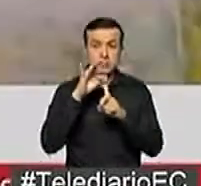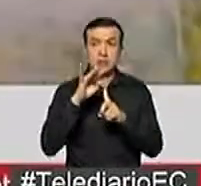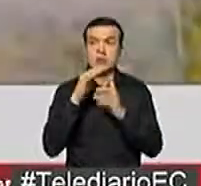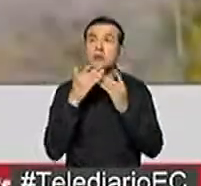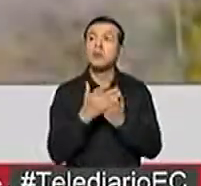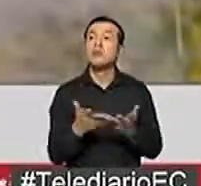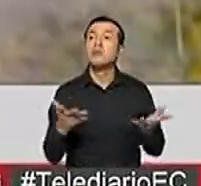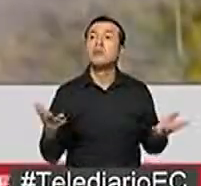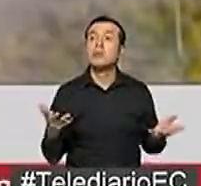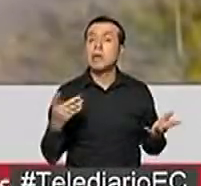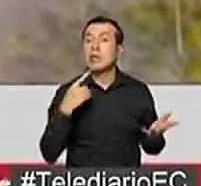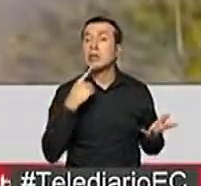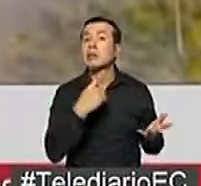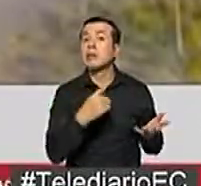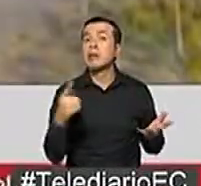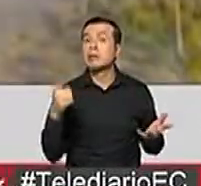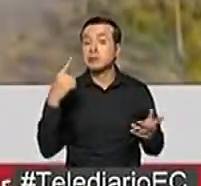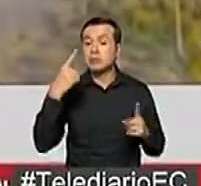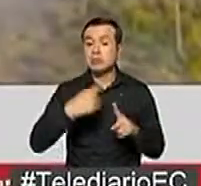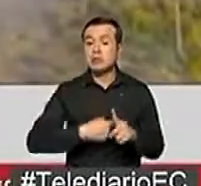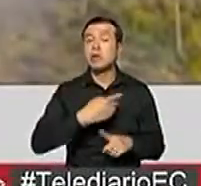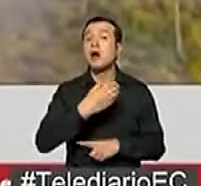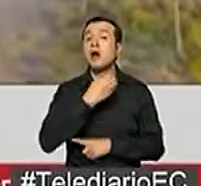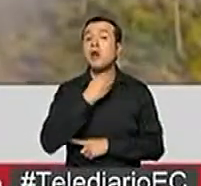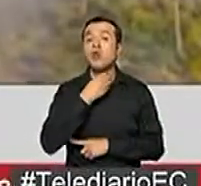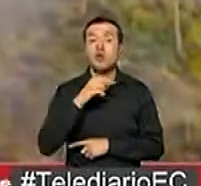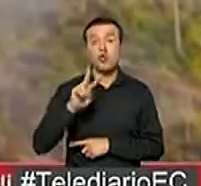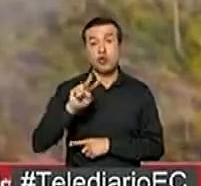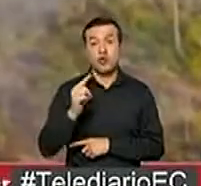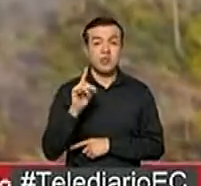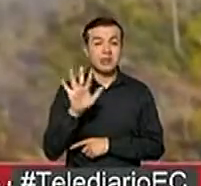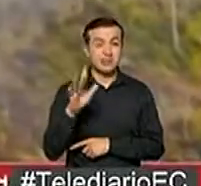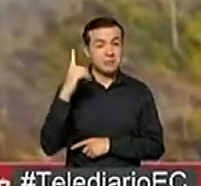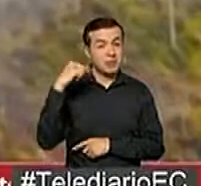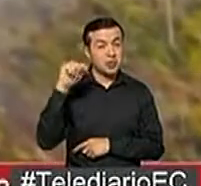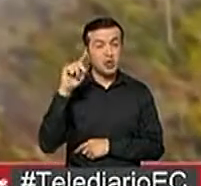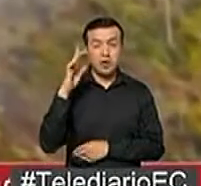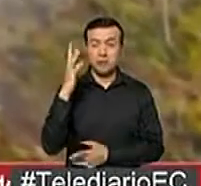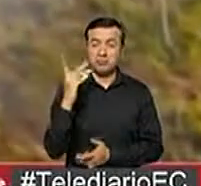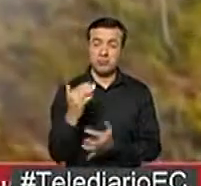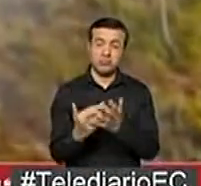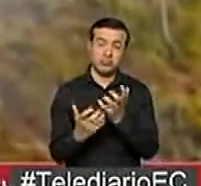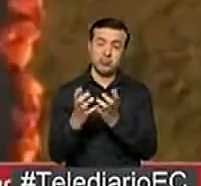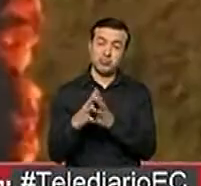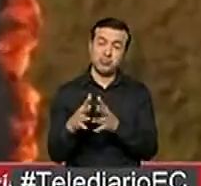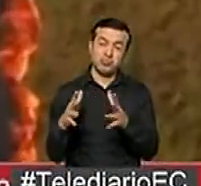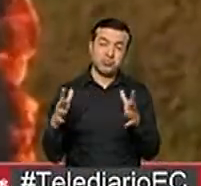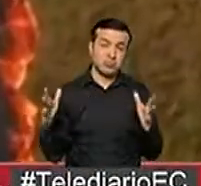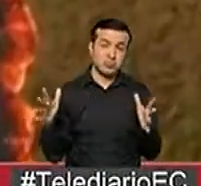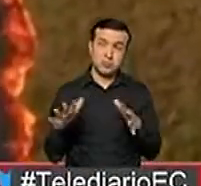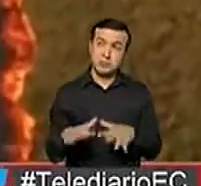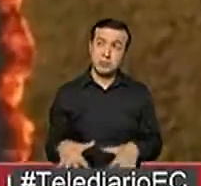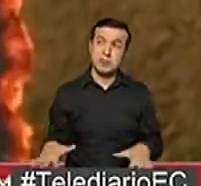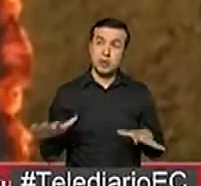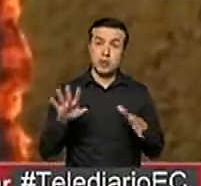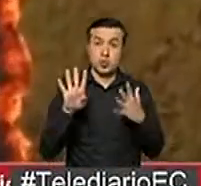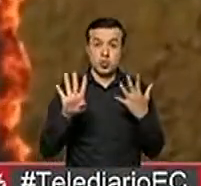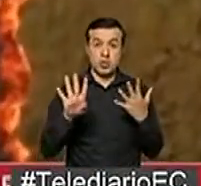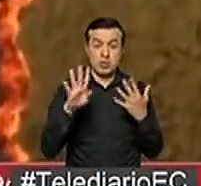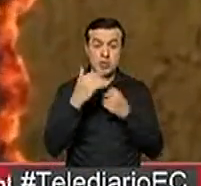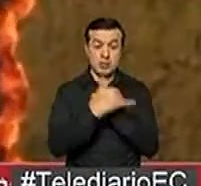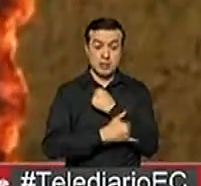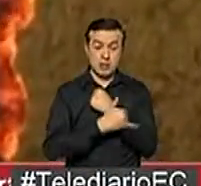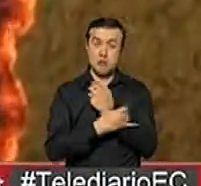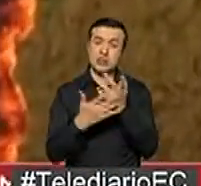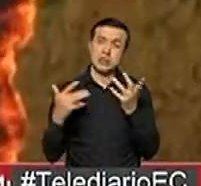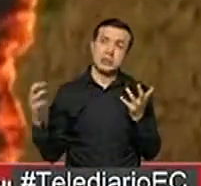INPE, estima que solo en el mes de agosto 2,5 millones de hectáreas de ese ecosistema que comparten 9 países